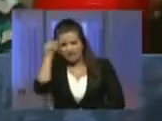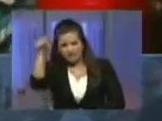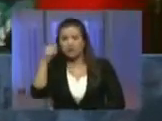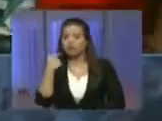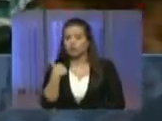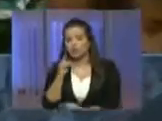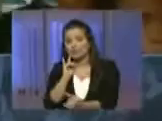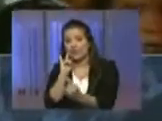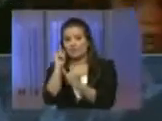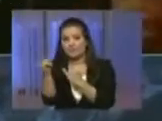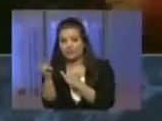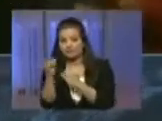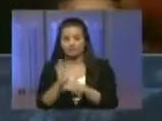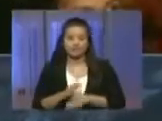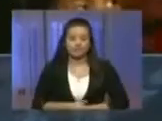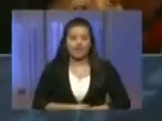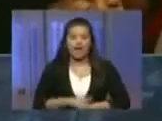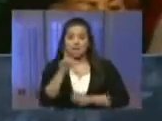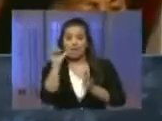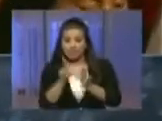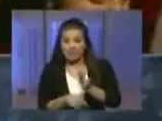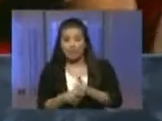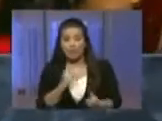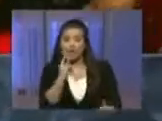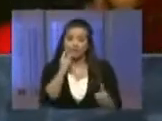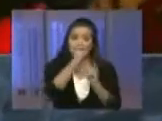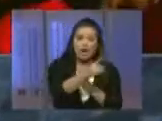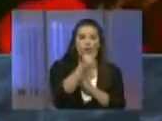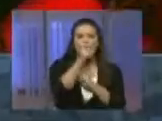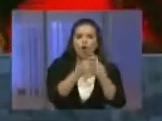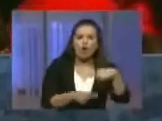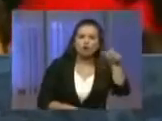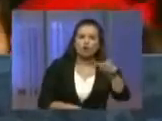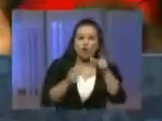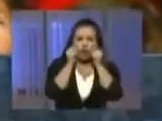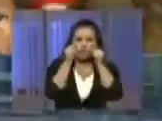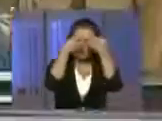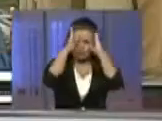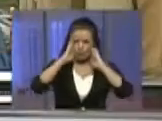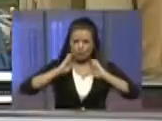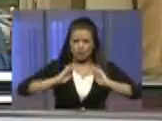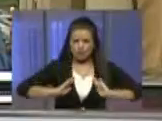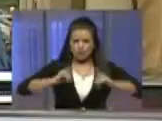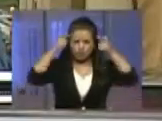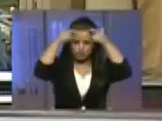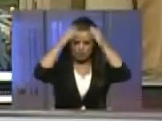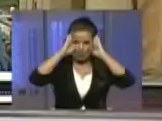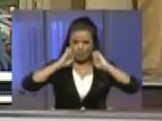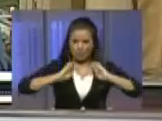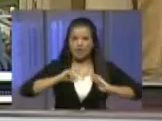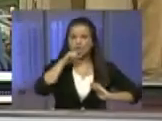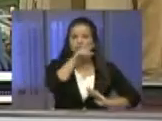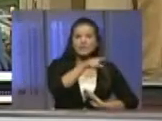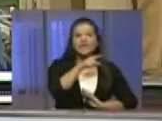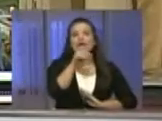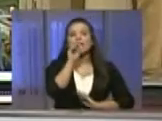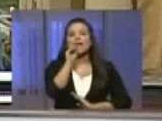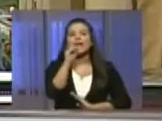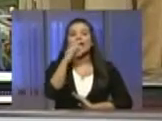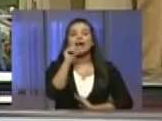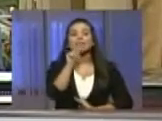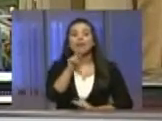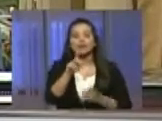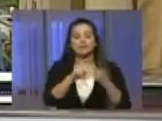horas voy a hablar con el Emir de Qatar mandé comunicación al presidente Vladimir Putin voy a